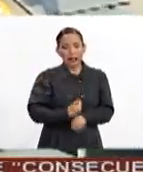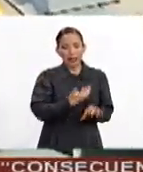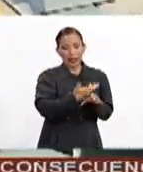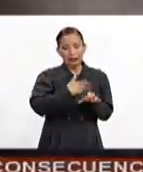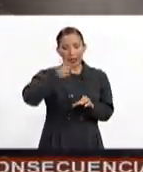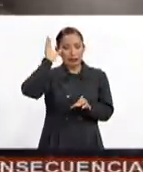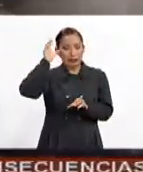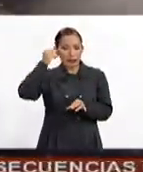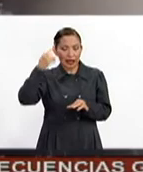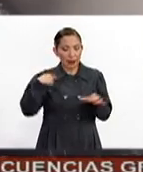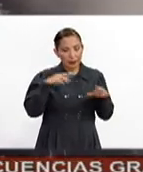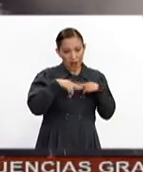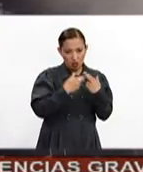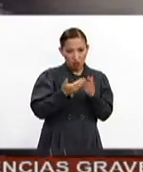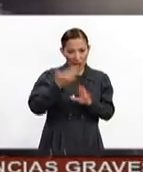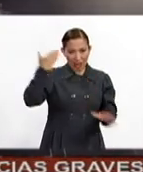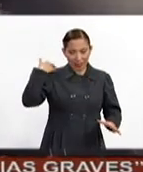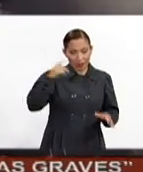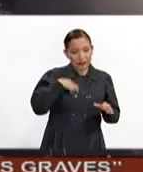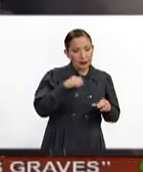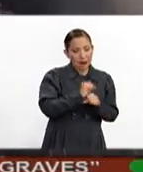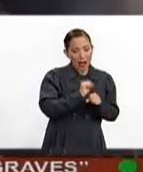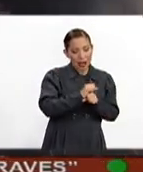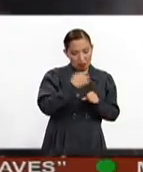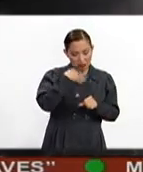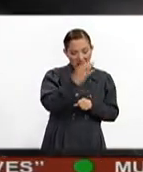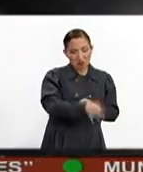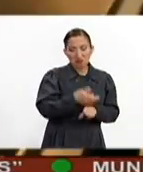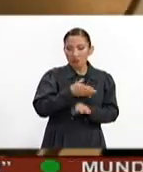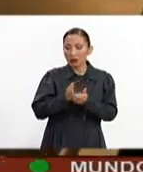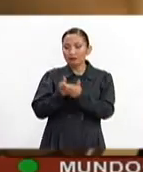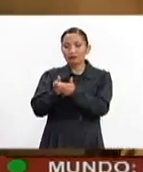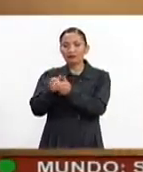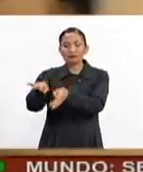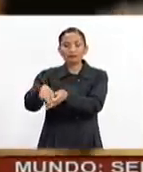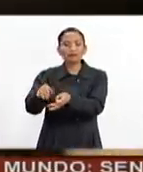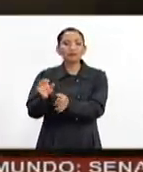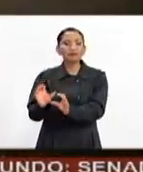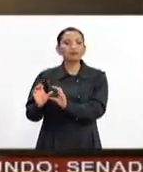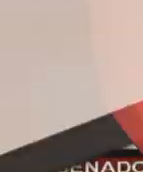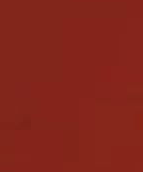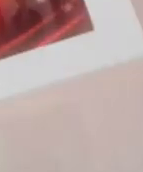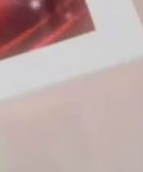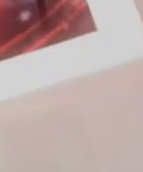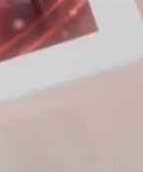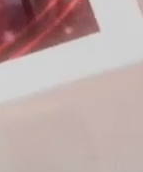Unidos y China, quienes se reunieron la semana pasada, aprueban la medida.